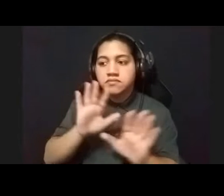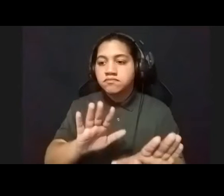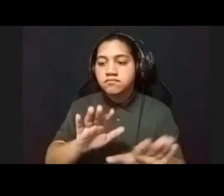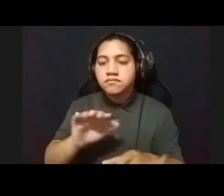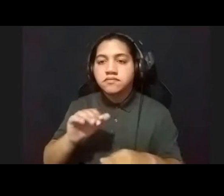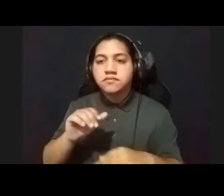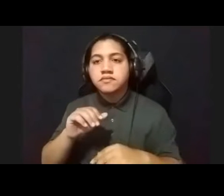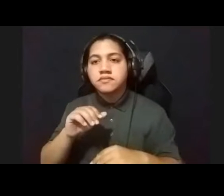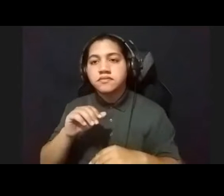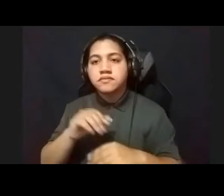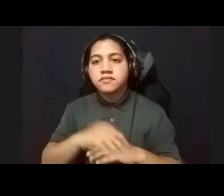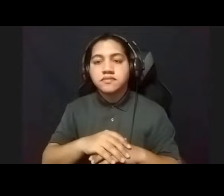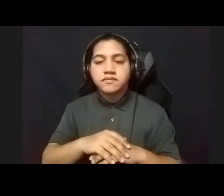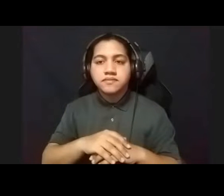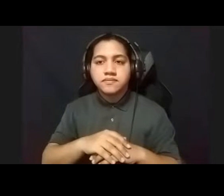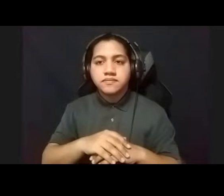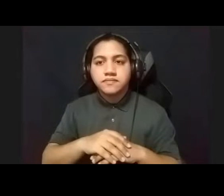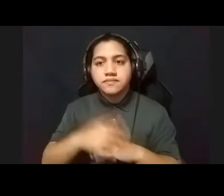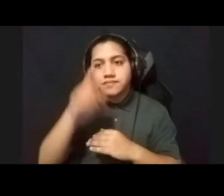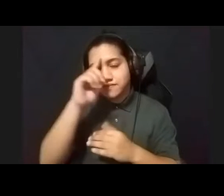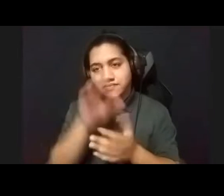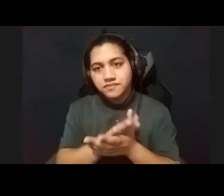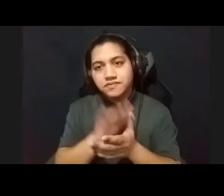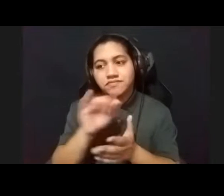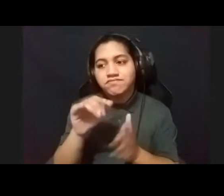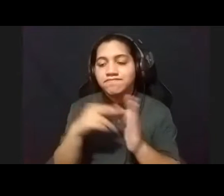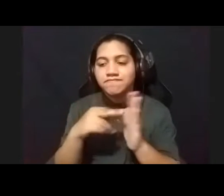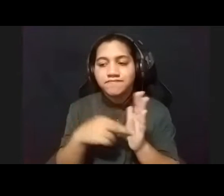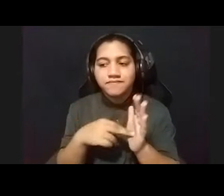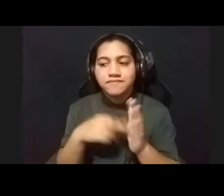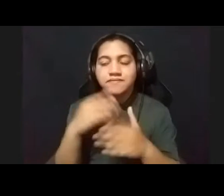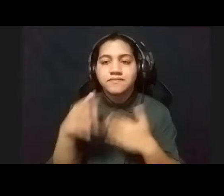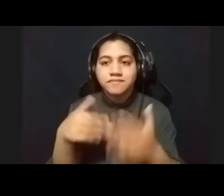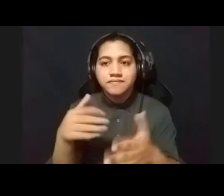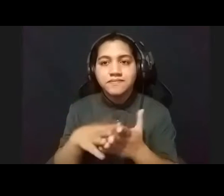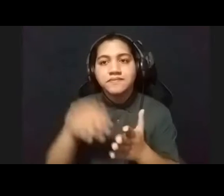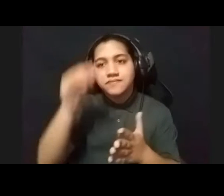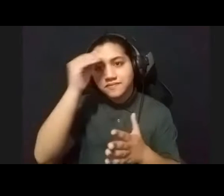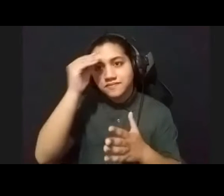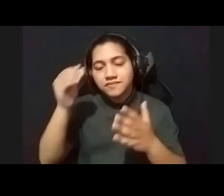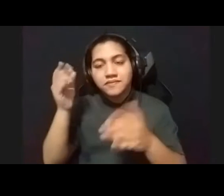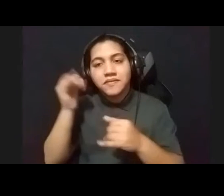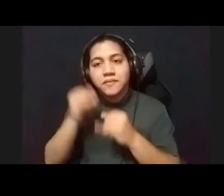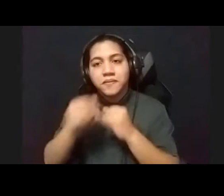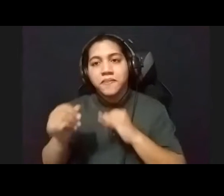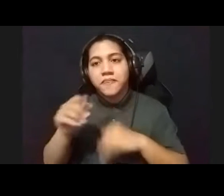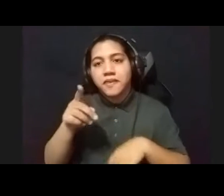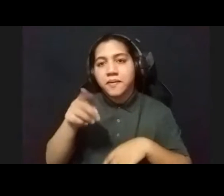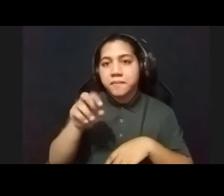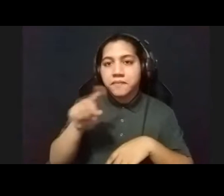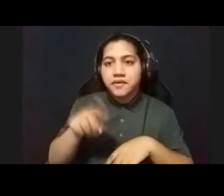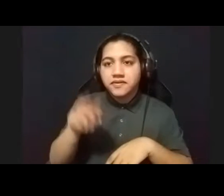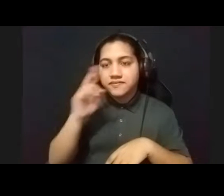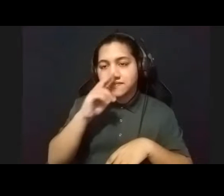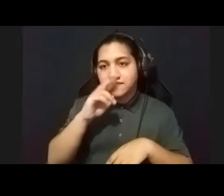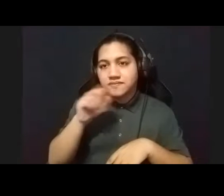mira, yo creo que era uno de esos códigos que se fue aprendiendo. Entonces al final llega Pérez. Voy a